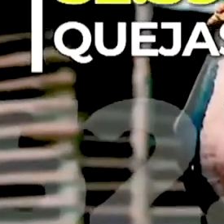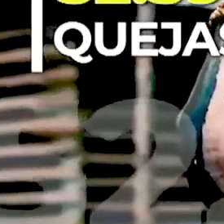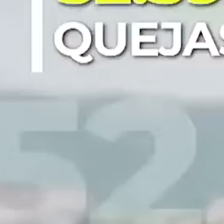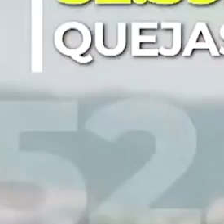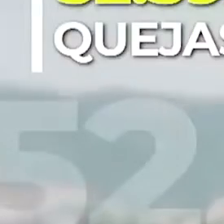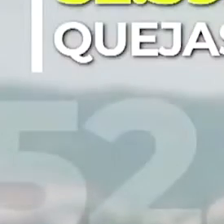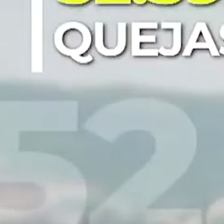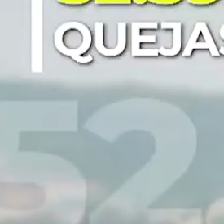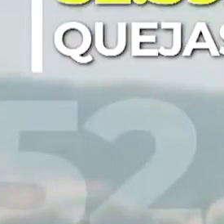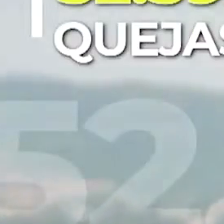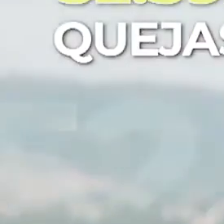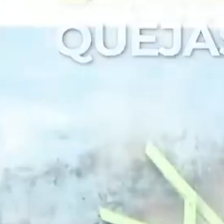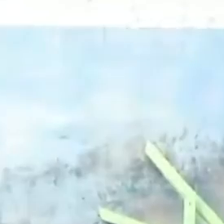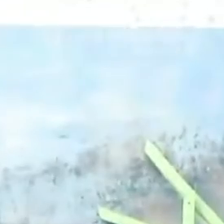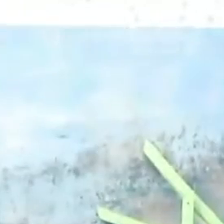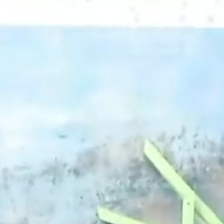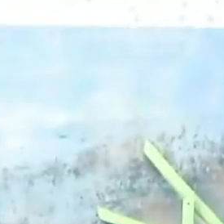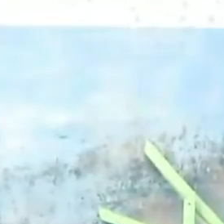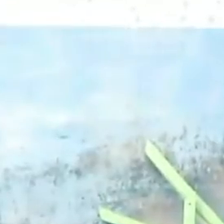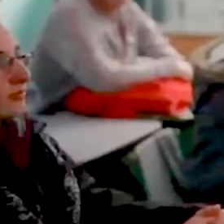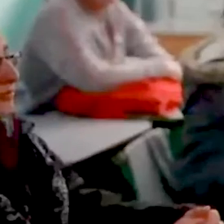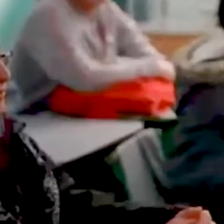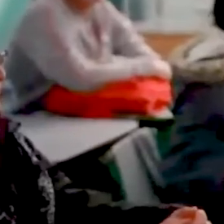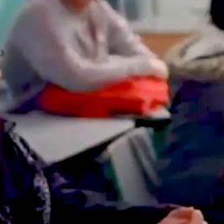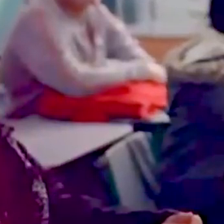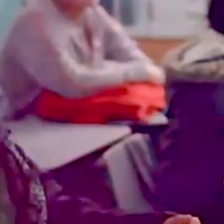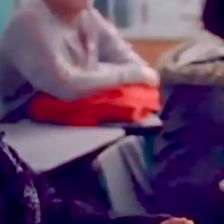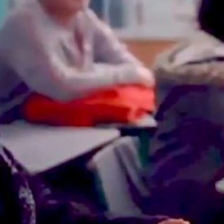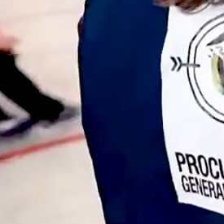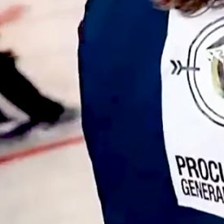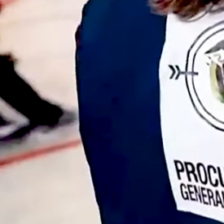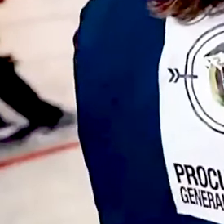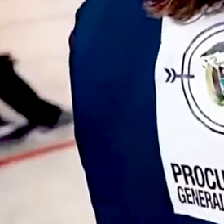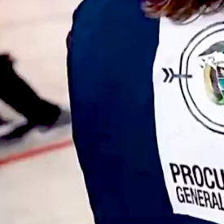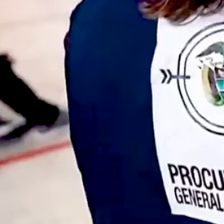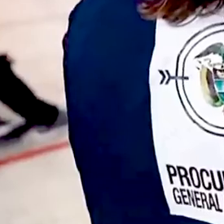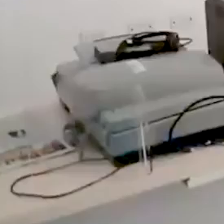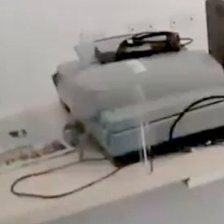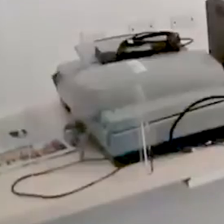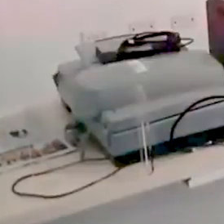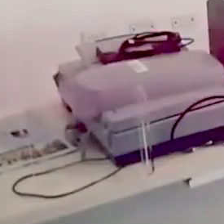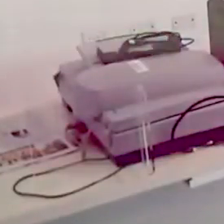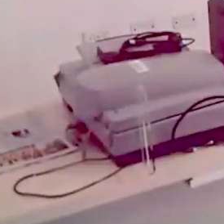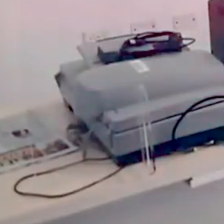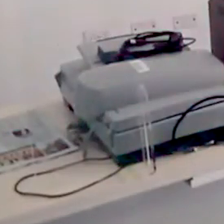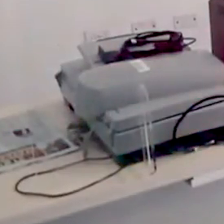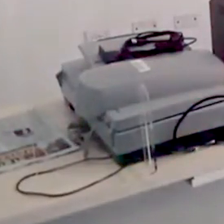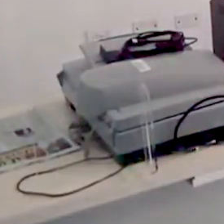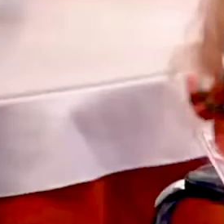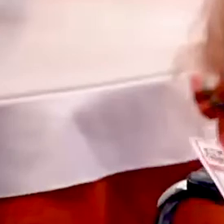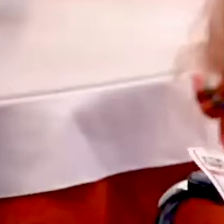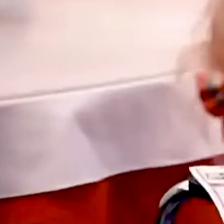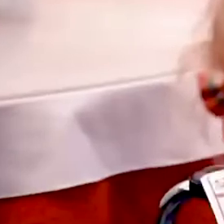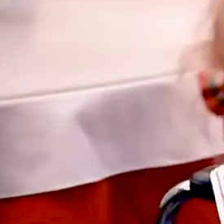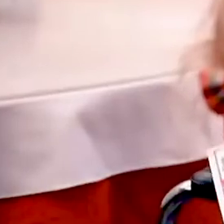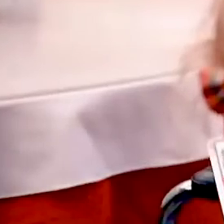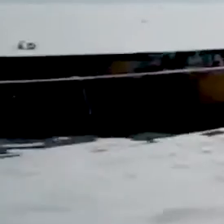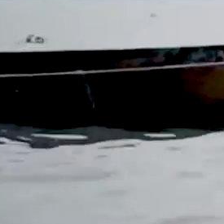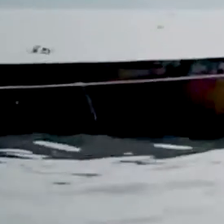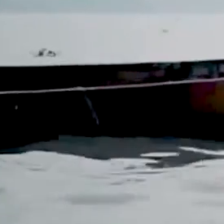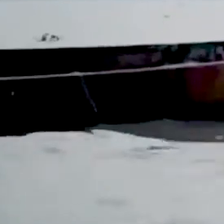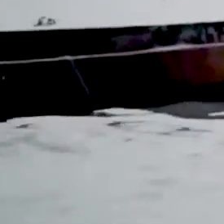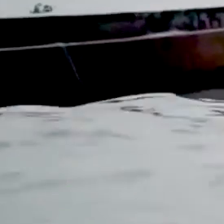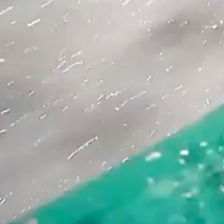52.392 quejas para determinar si existió o no responsabilidad por la presunta ocurrencia de actos u omisiones